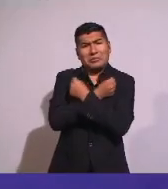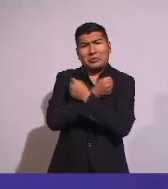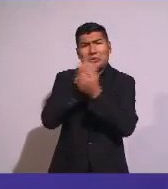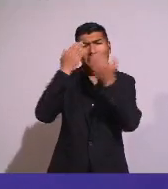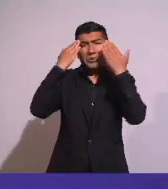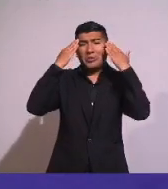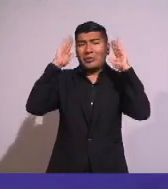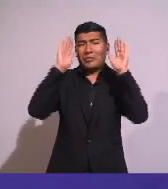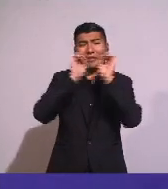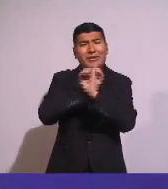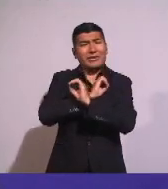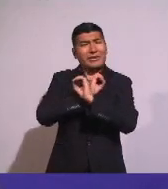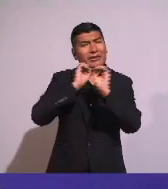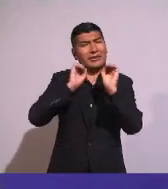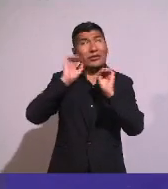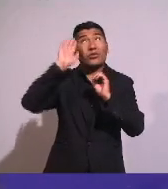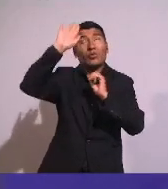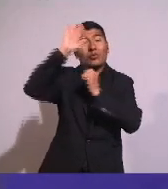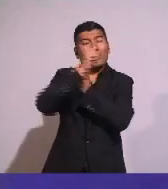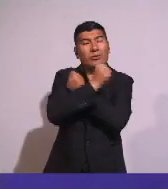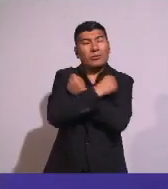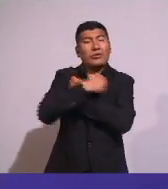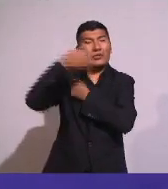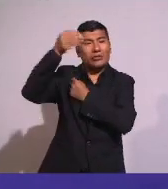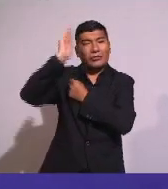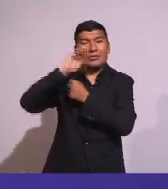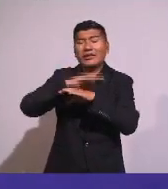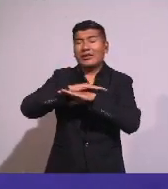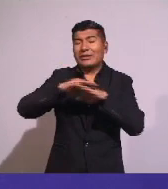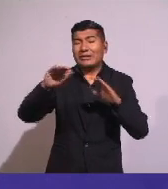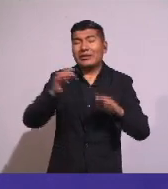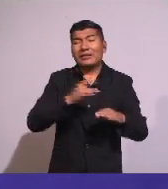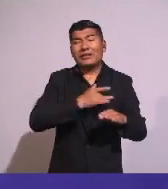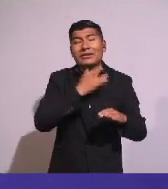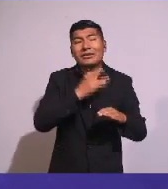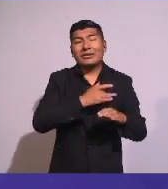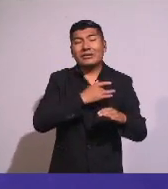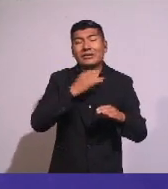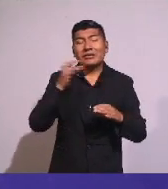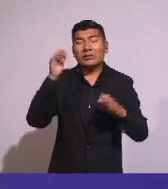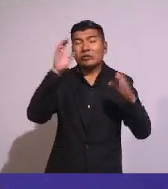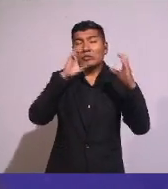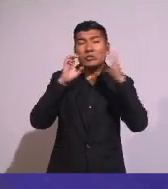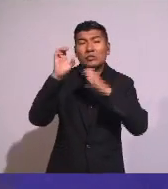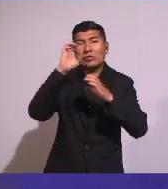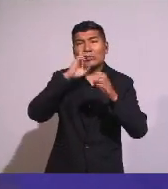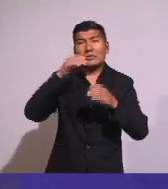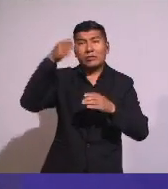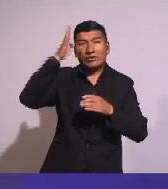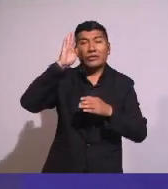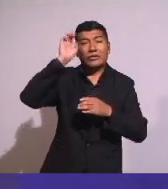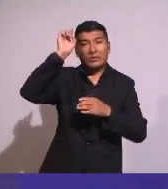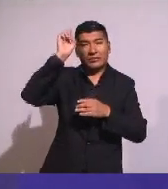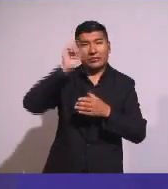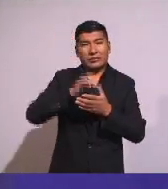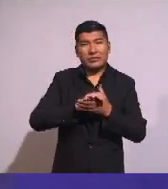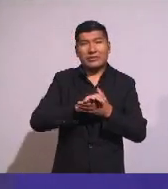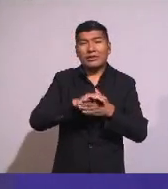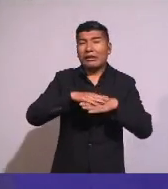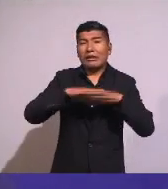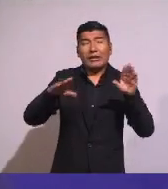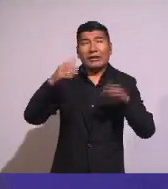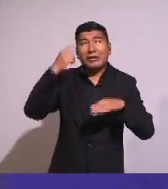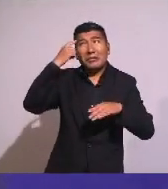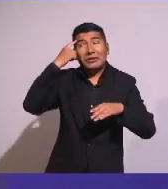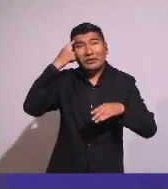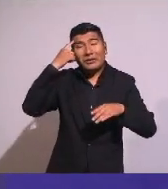nada de dios ni se sentía buscada por dios ni imaginar